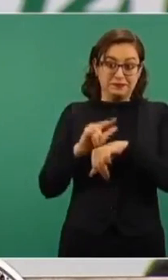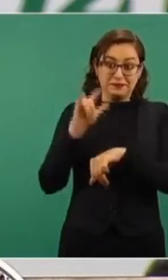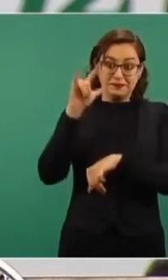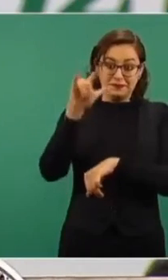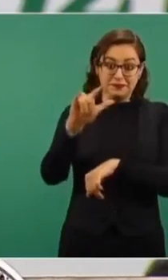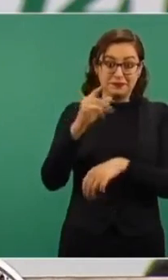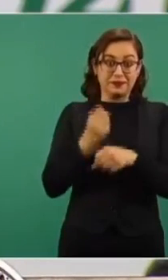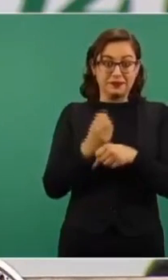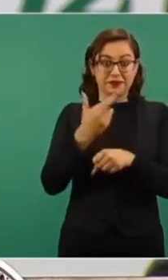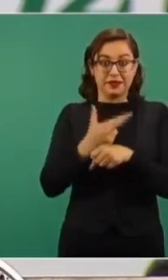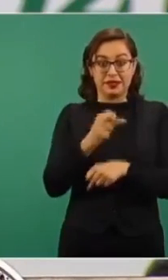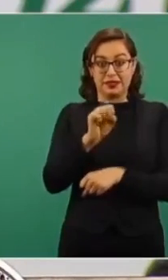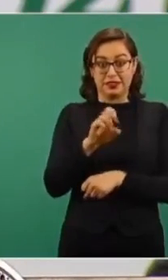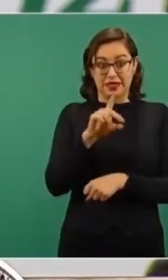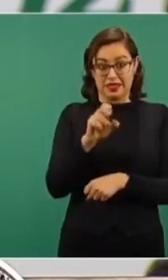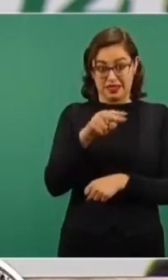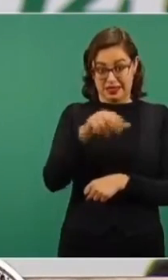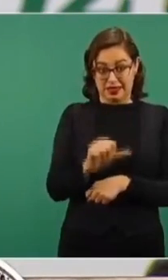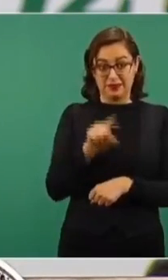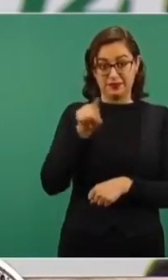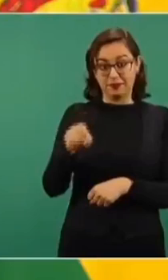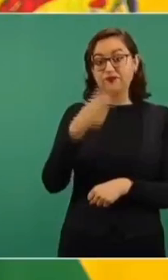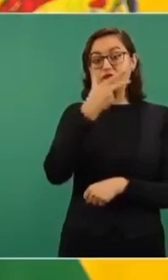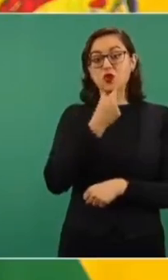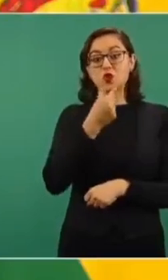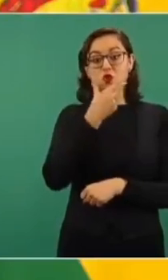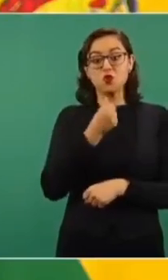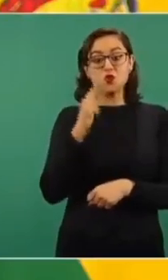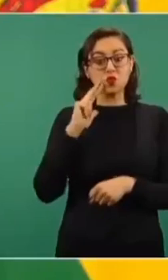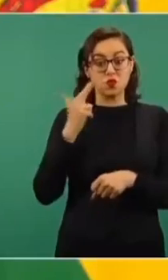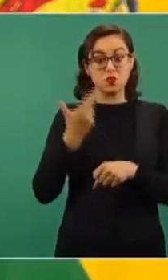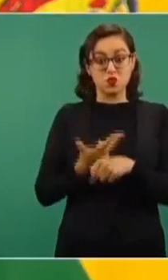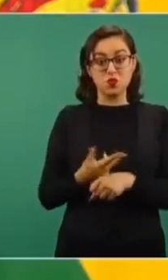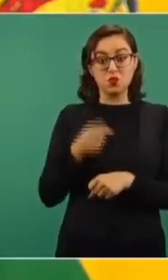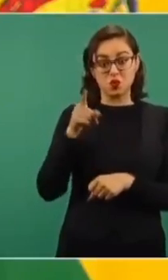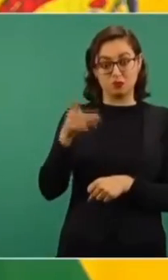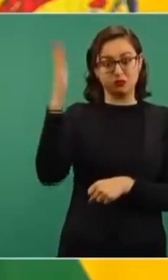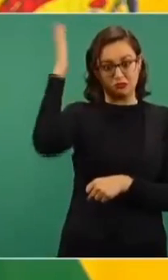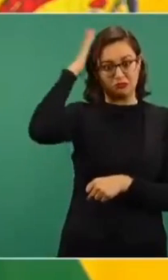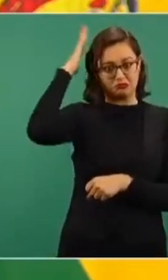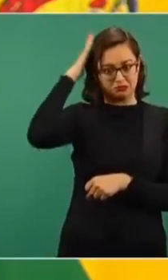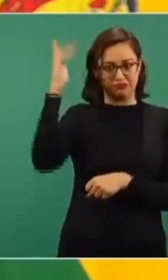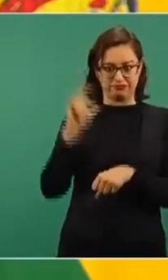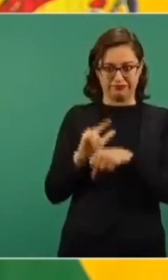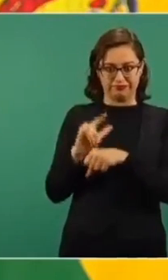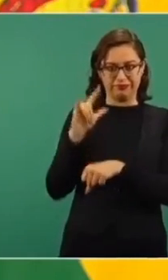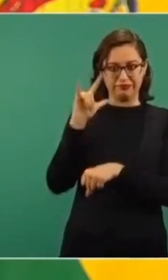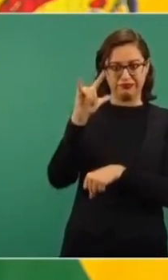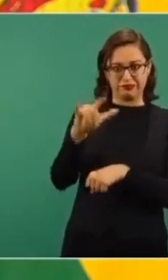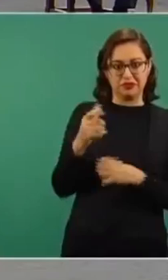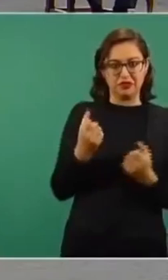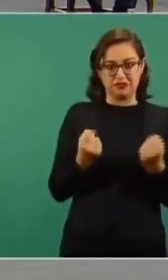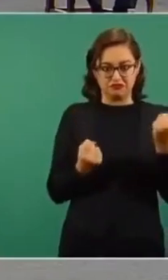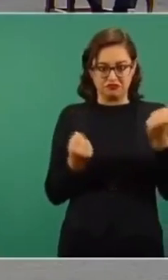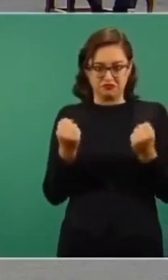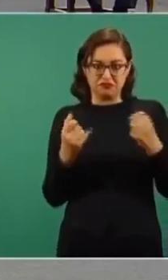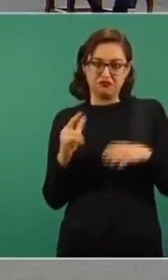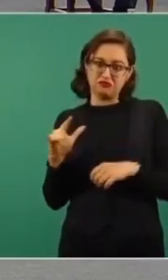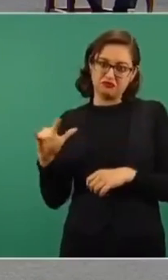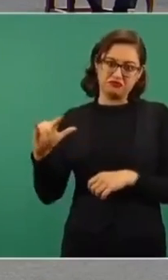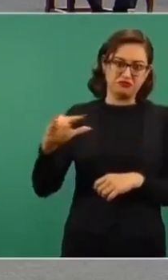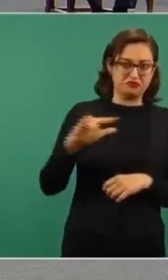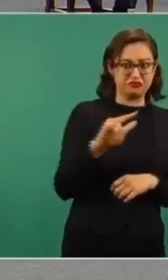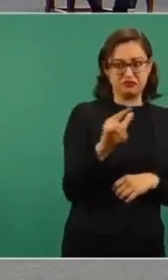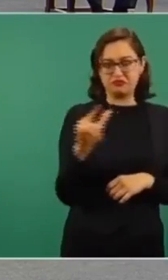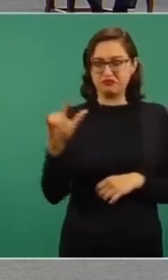Nacional, quien estaba al mando, que es quien dirige la Fuerza Aérea Mexicana, pudo sortear todo esto que acabo